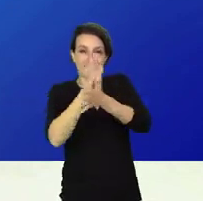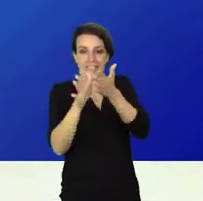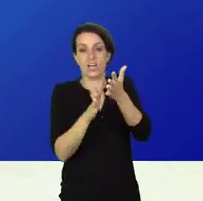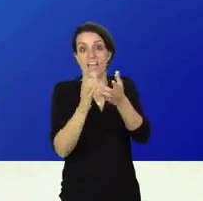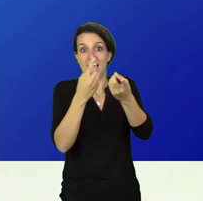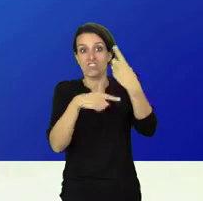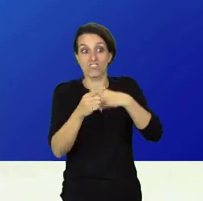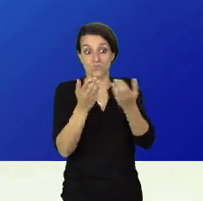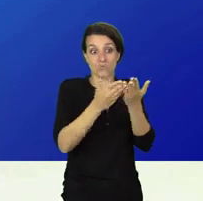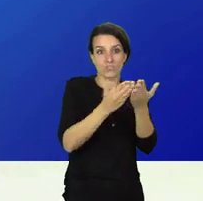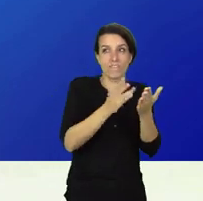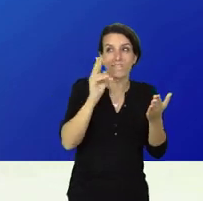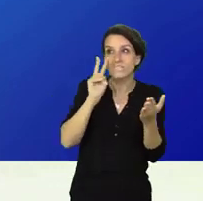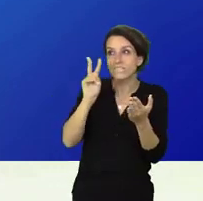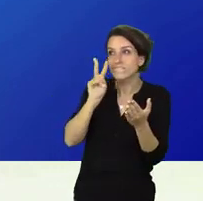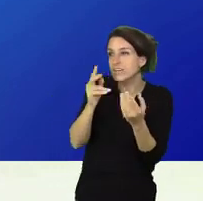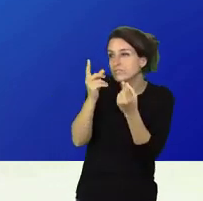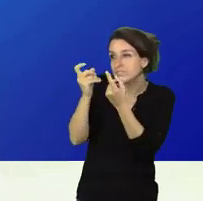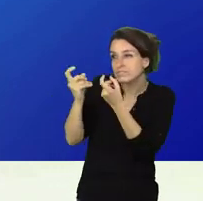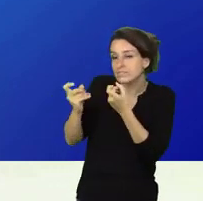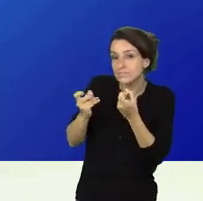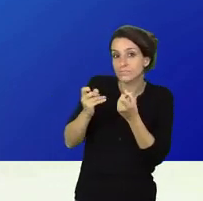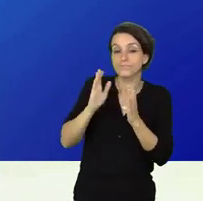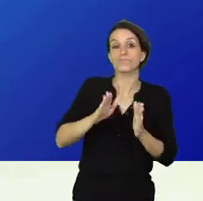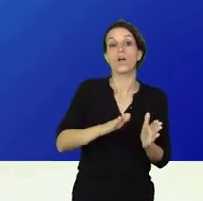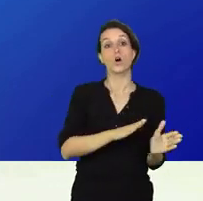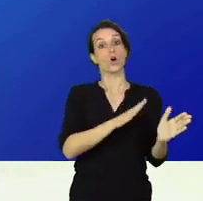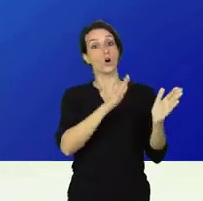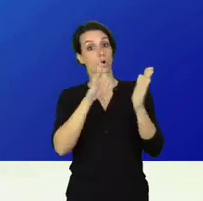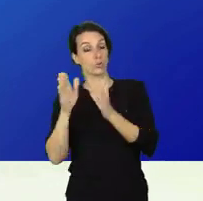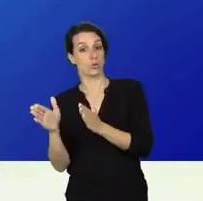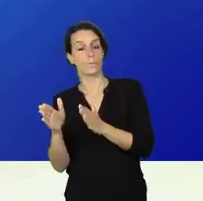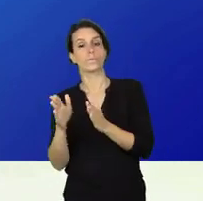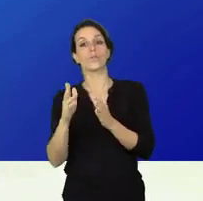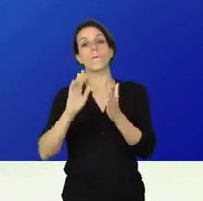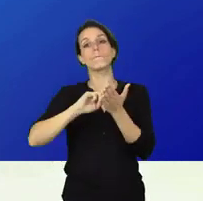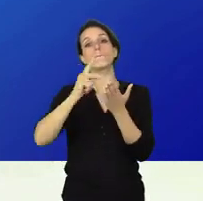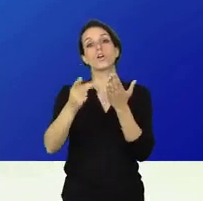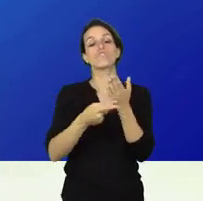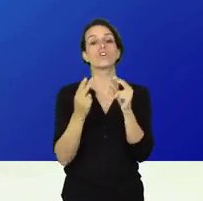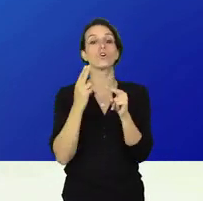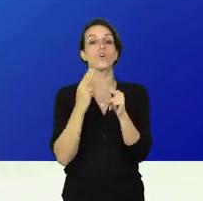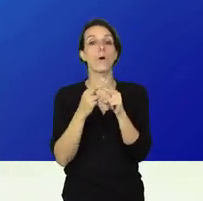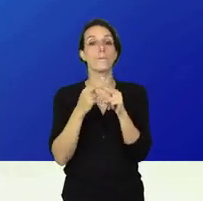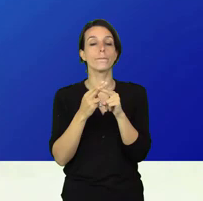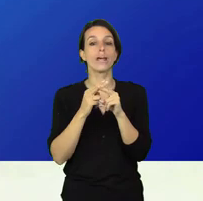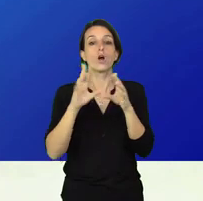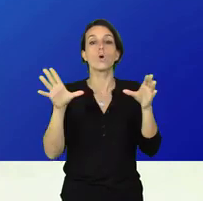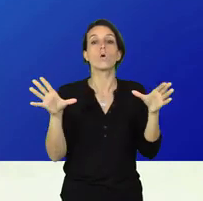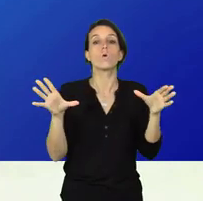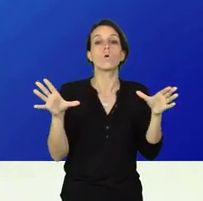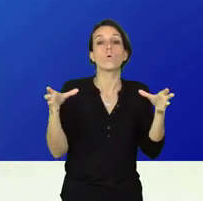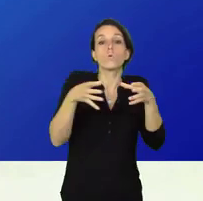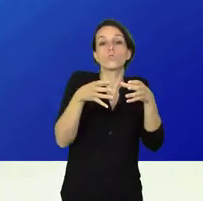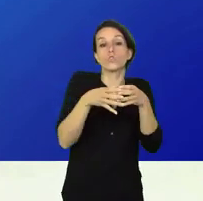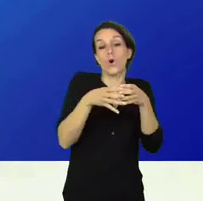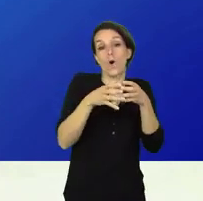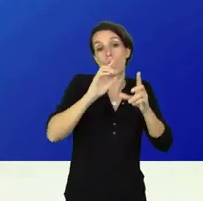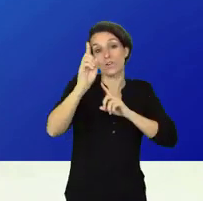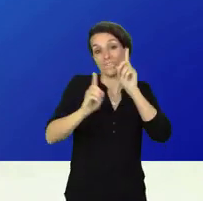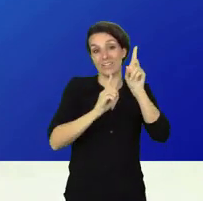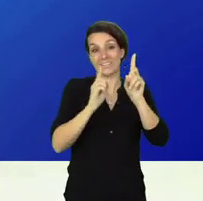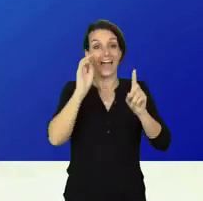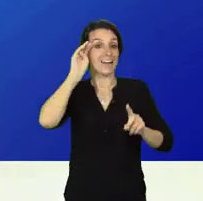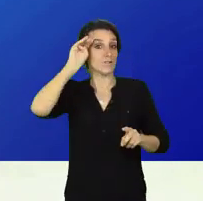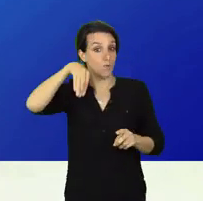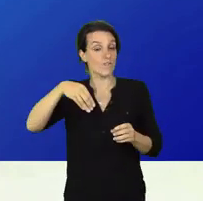objeto como de observación y de análisis. Y por otro lado, en un proyecto que se está trabajando en conjunto con la Universidad de la